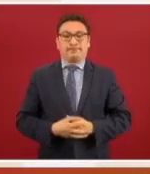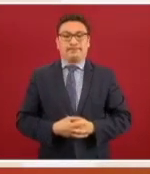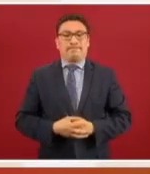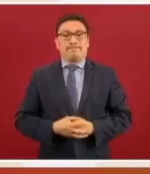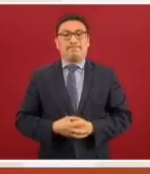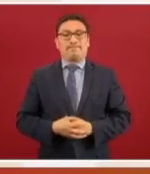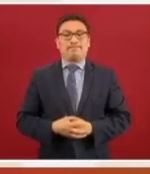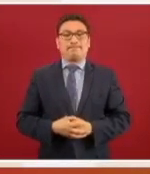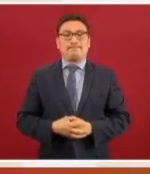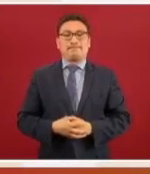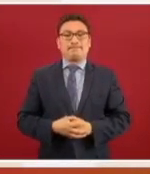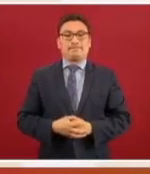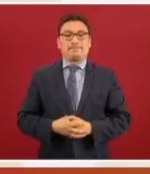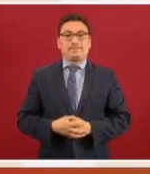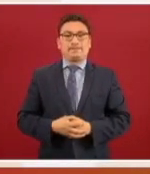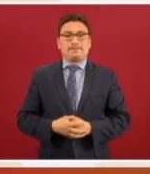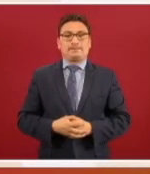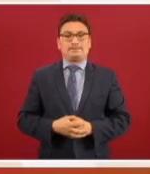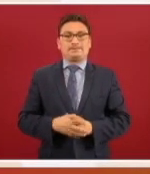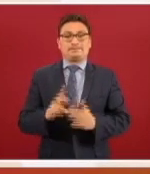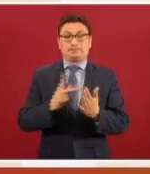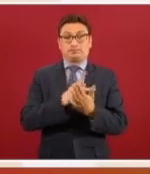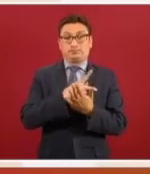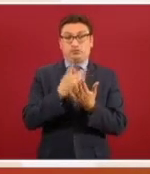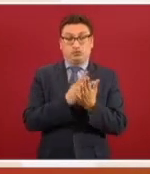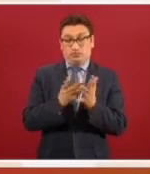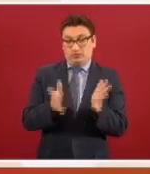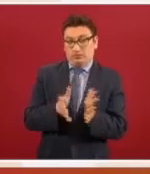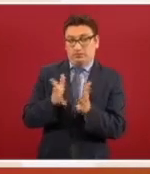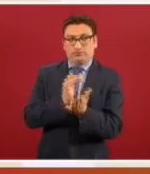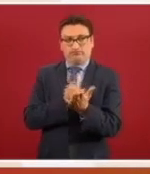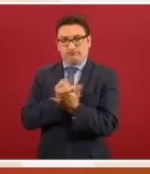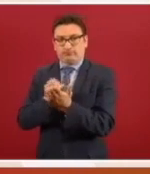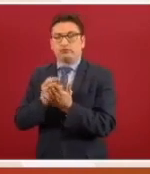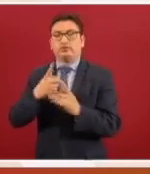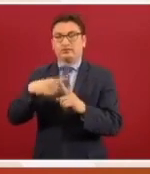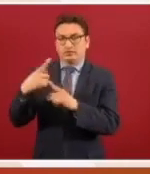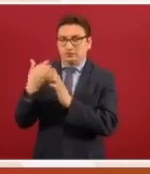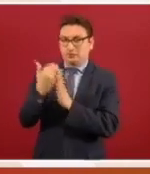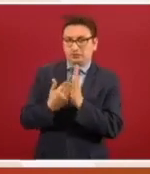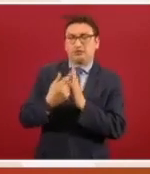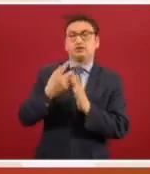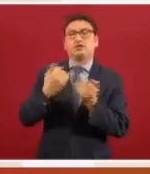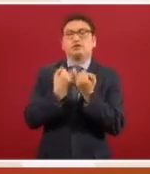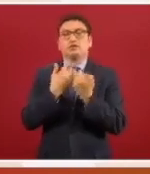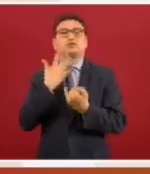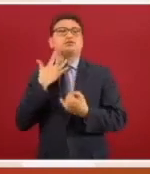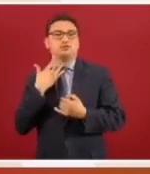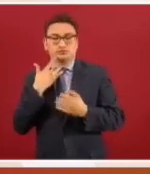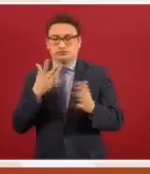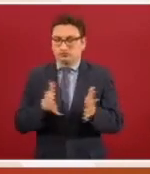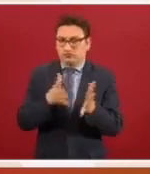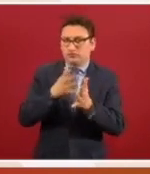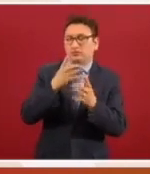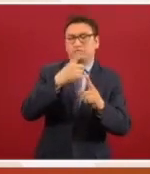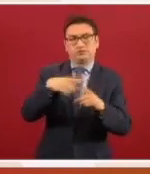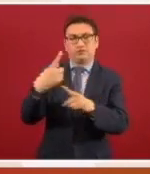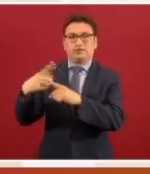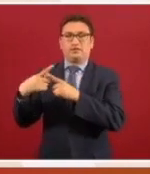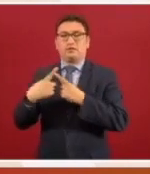Continuará el programa de estímulos fiscales y bajos precios de gasolinas y otros